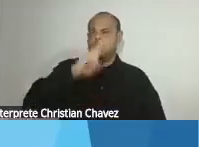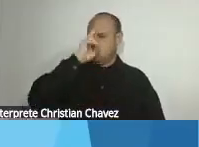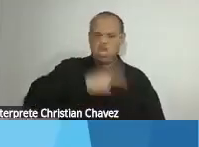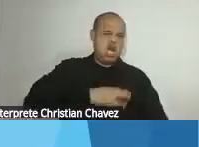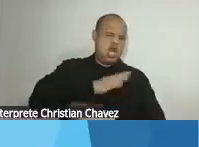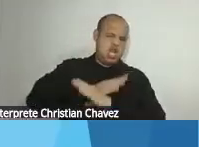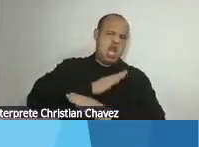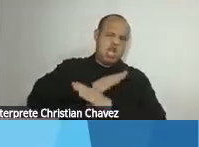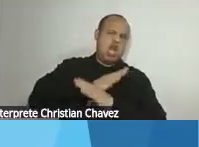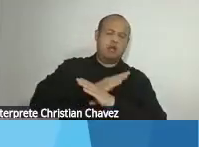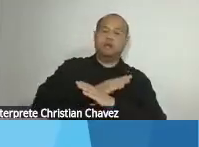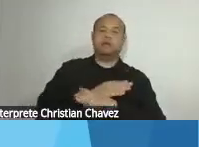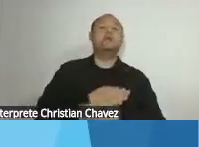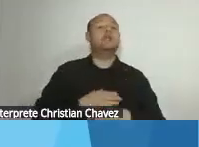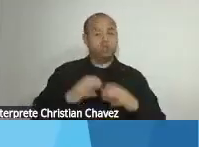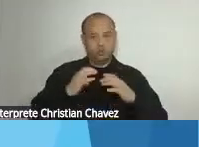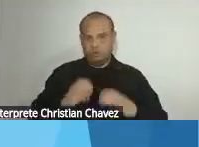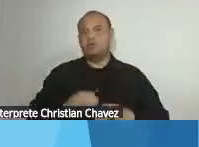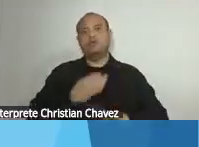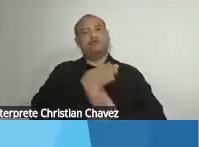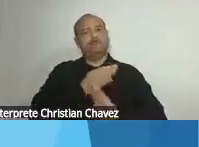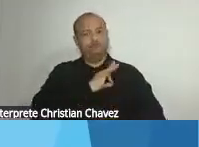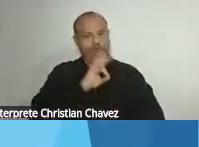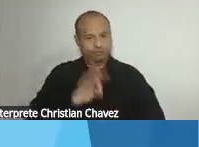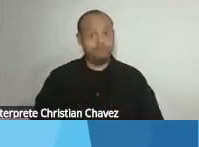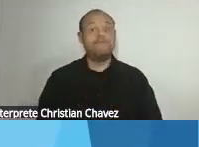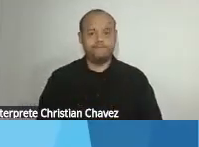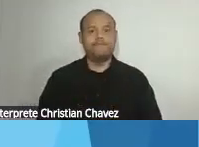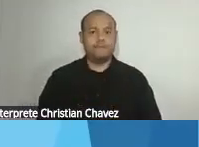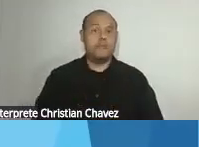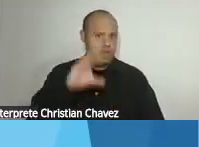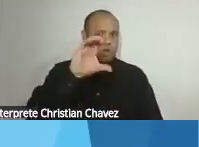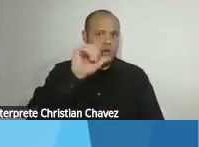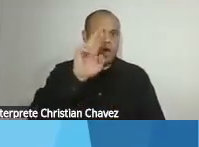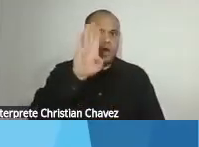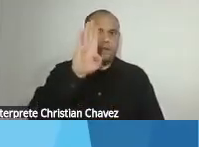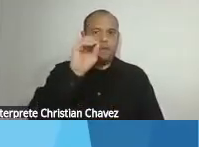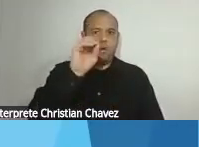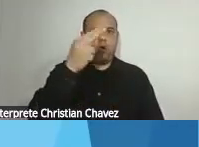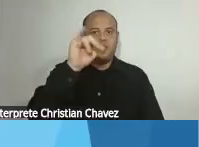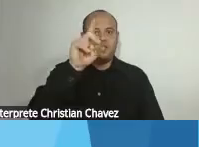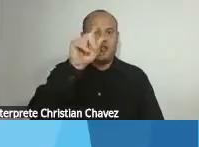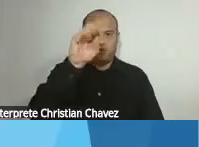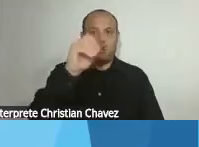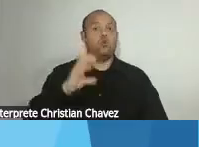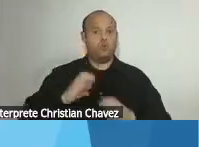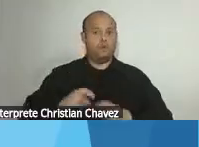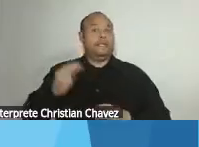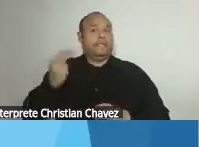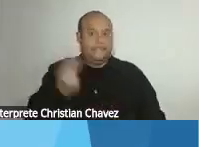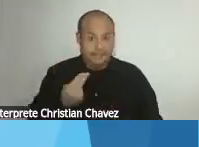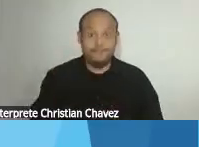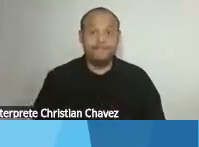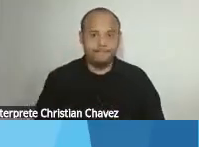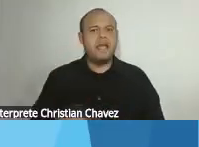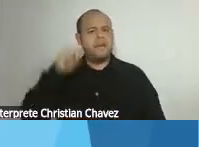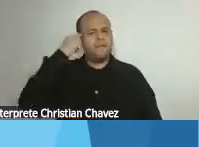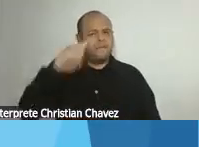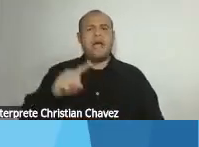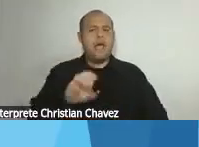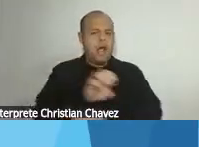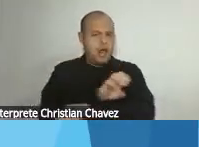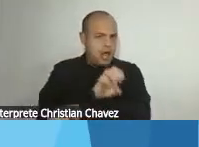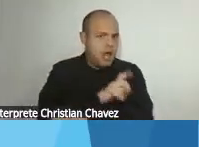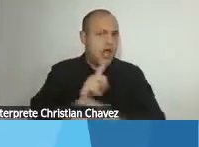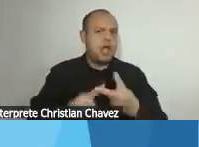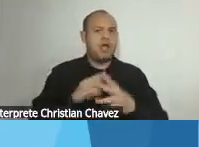consuma porque es muy nutritivo, nos ayuda en cuestión de nuestras defensas, nos ayuda a dar energía. Sí,